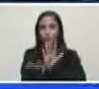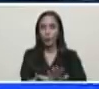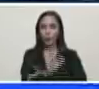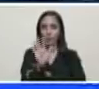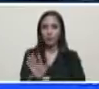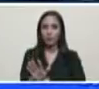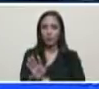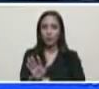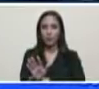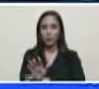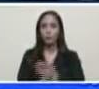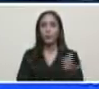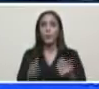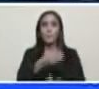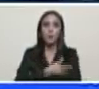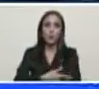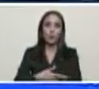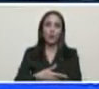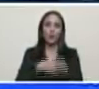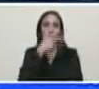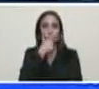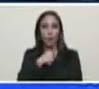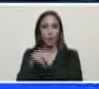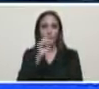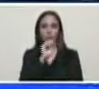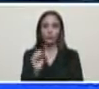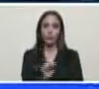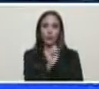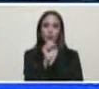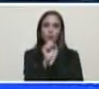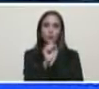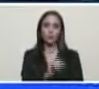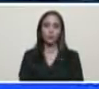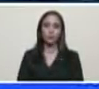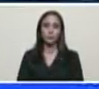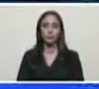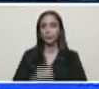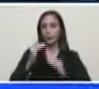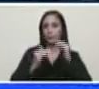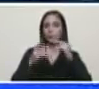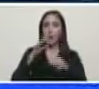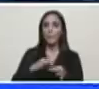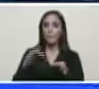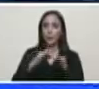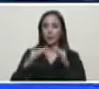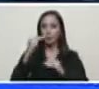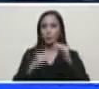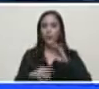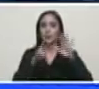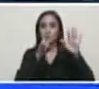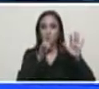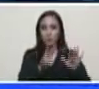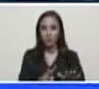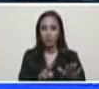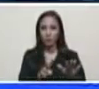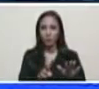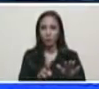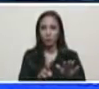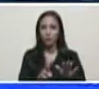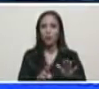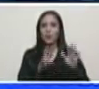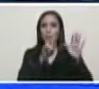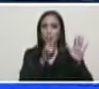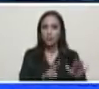2655 millones de bolívares o su equivalente en petros 7